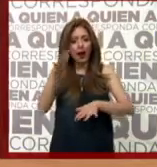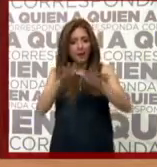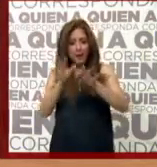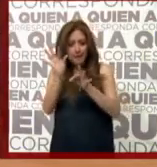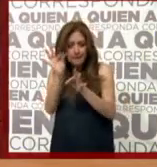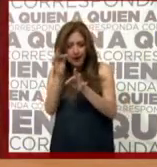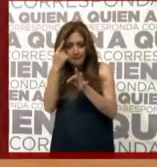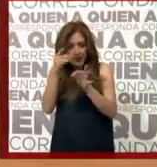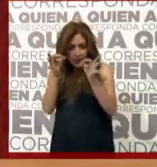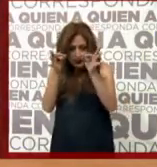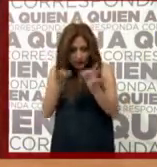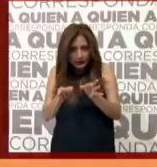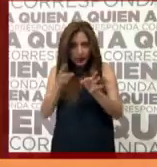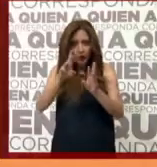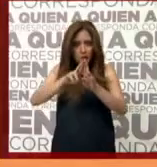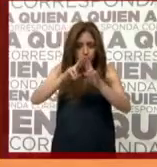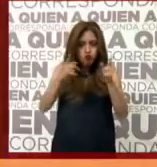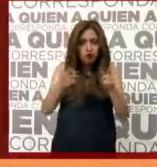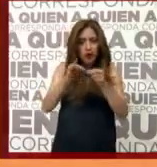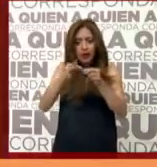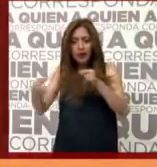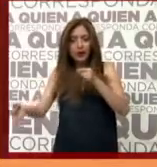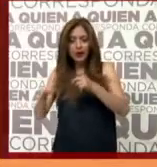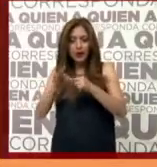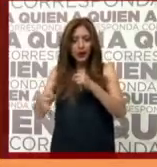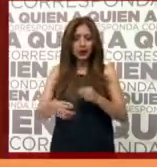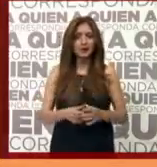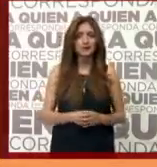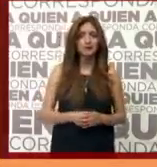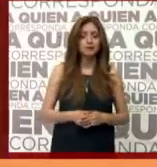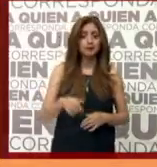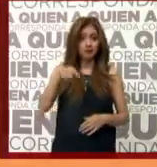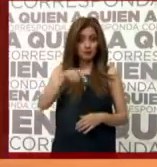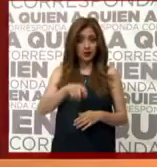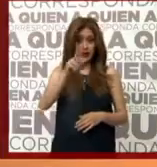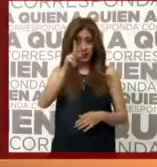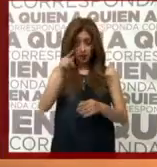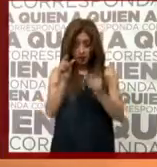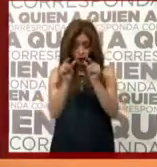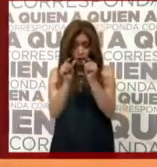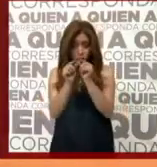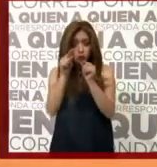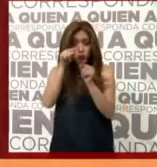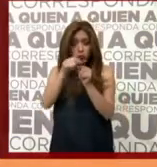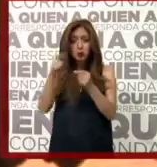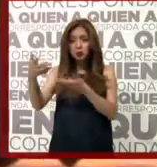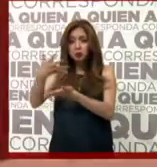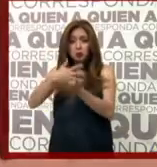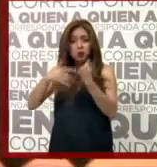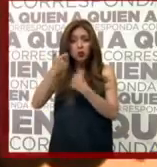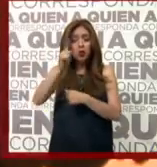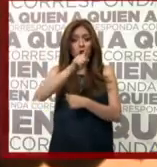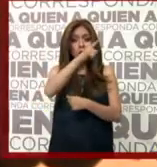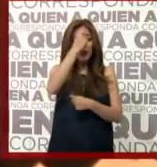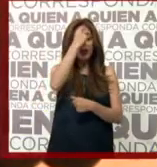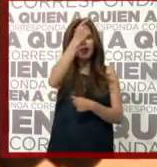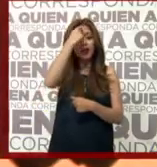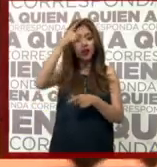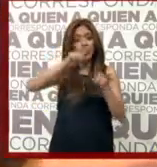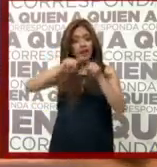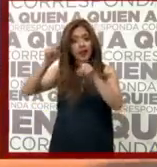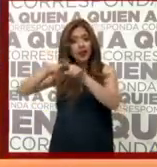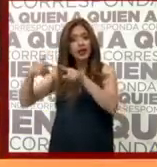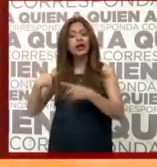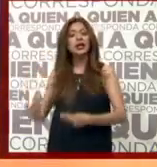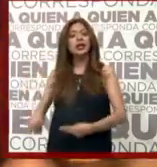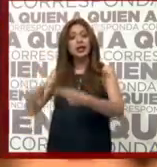pegamento para fijar las piezas, que no se vayan a desensamblar. A pesar de que sus piezas no son su fuente de ingreso, ha logrado crear un negocio a base